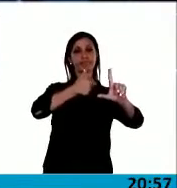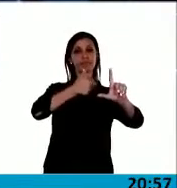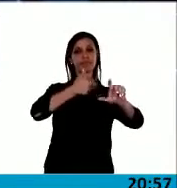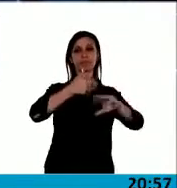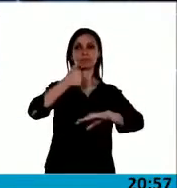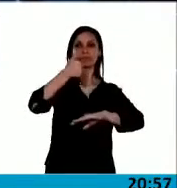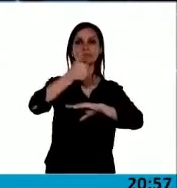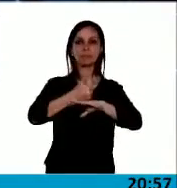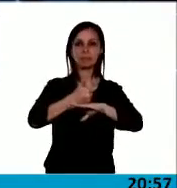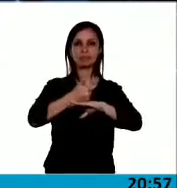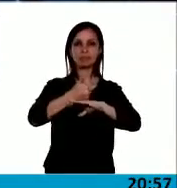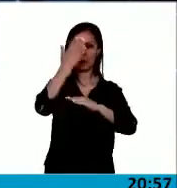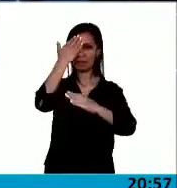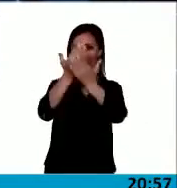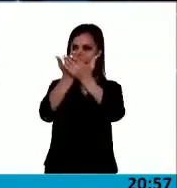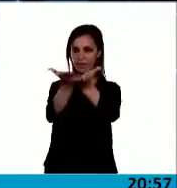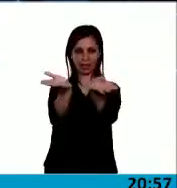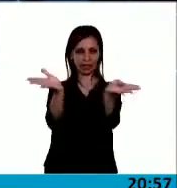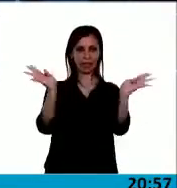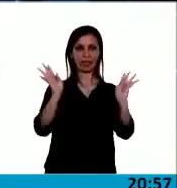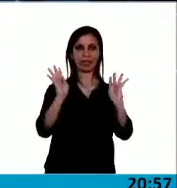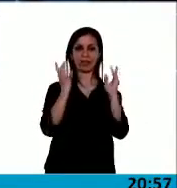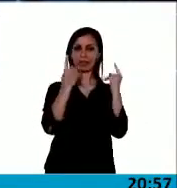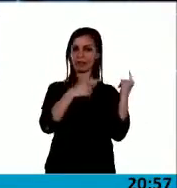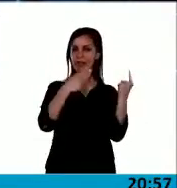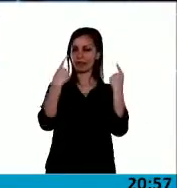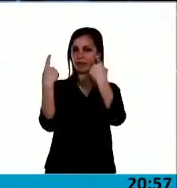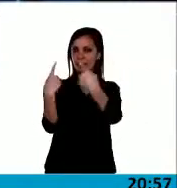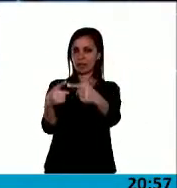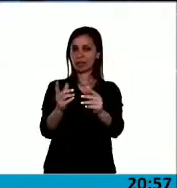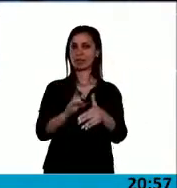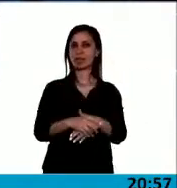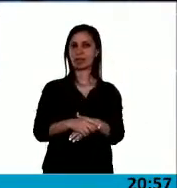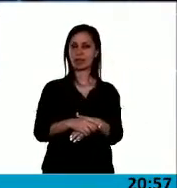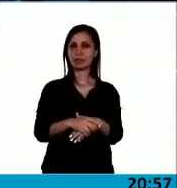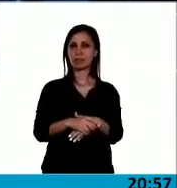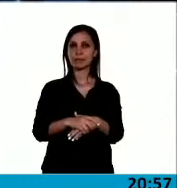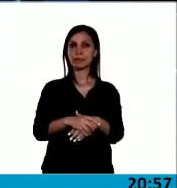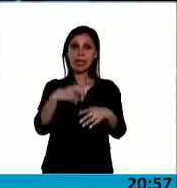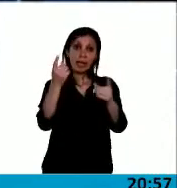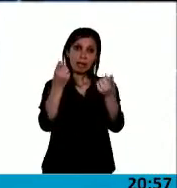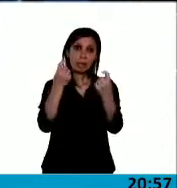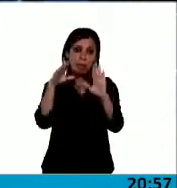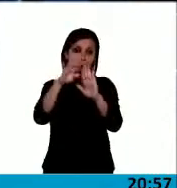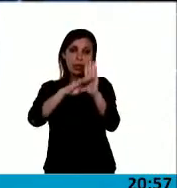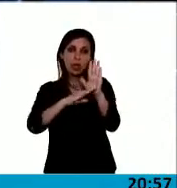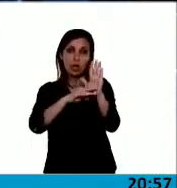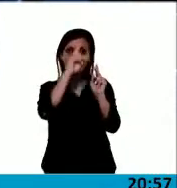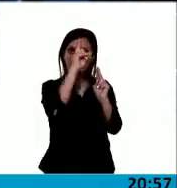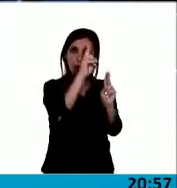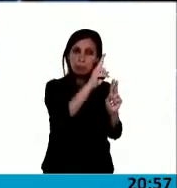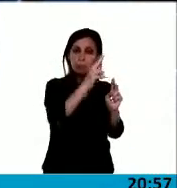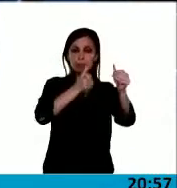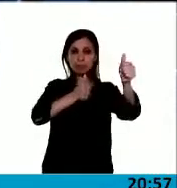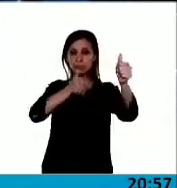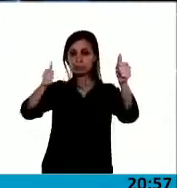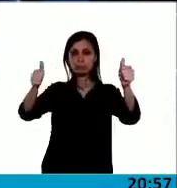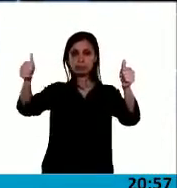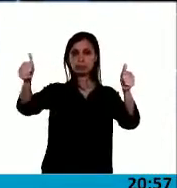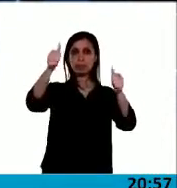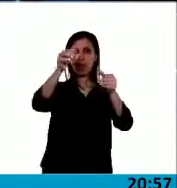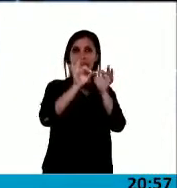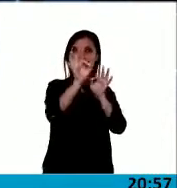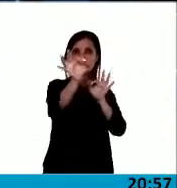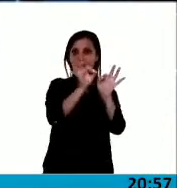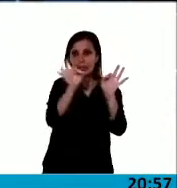espacio físico con la distancia prudencial, con los protocolos que podamos acordar para poder